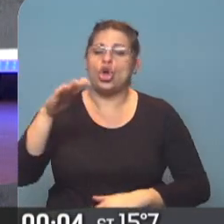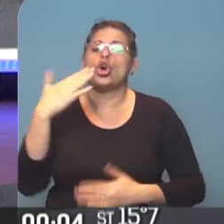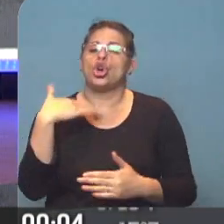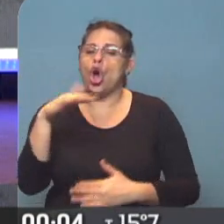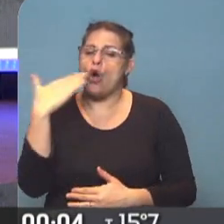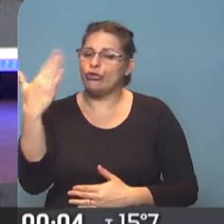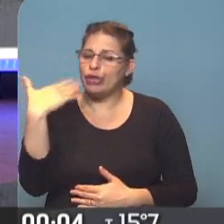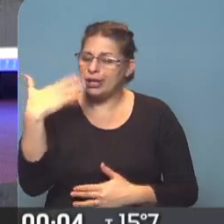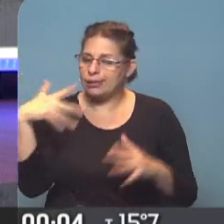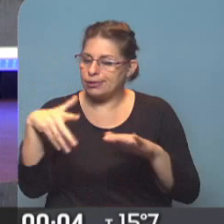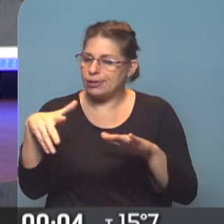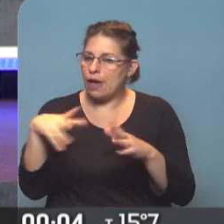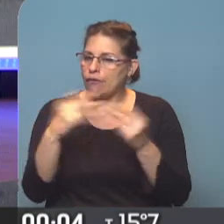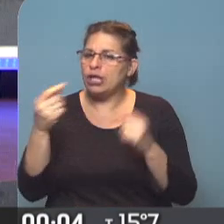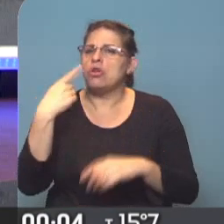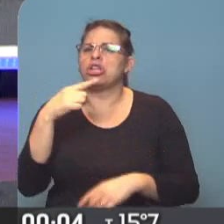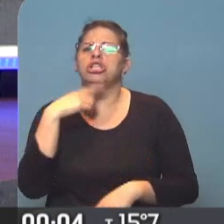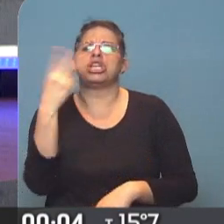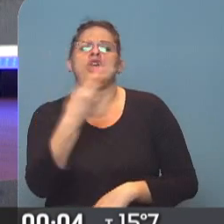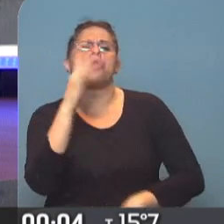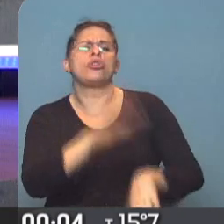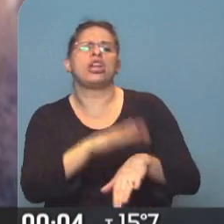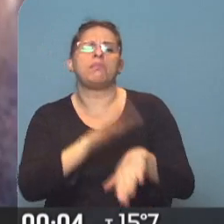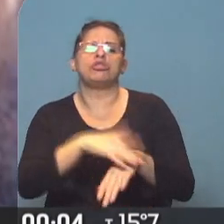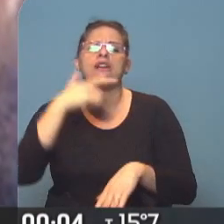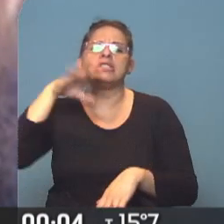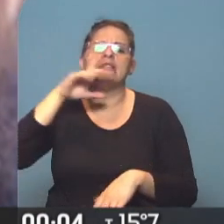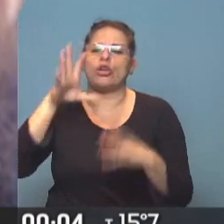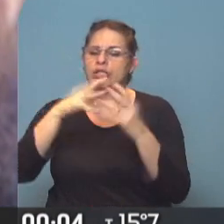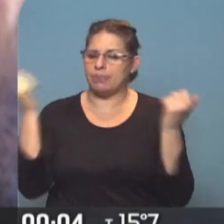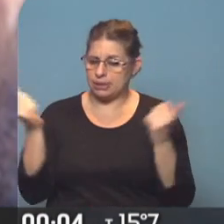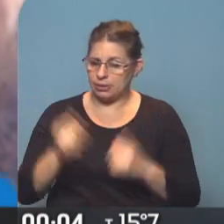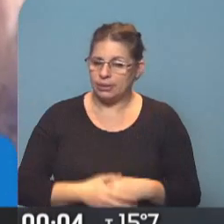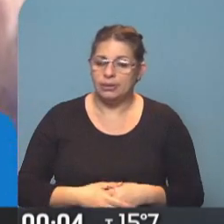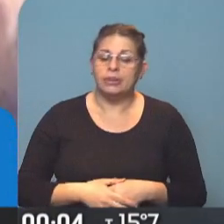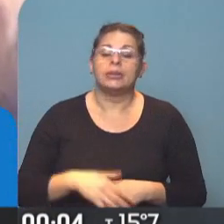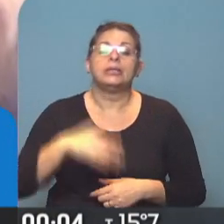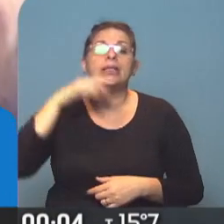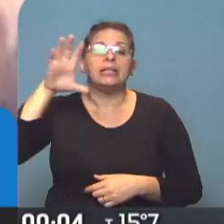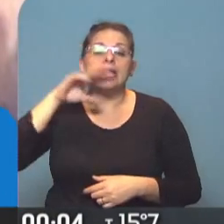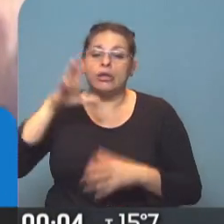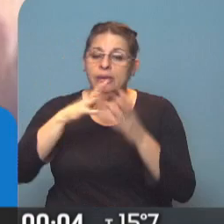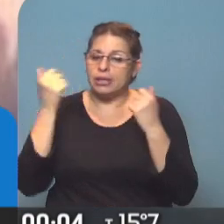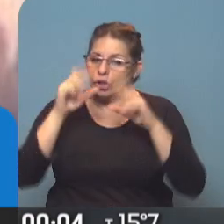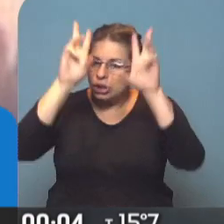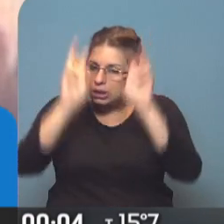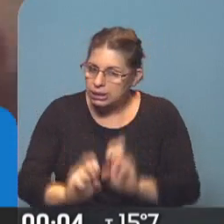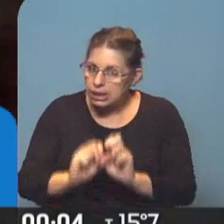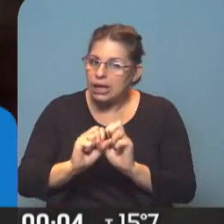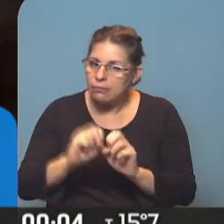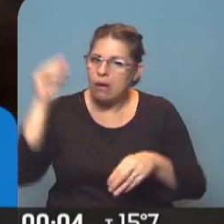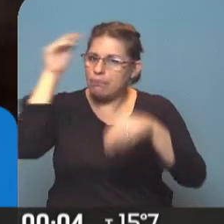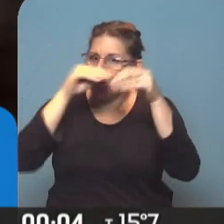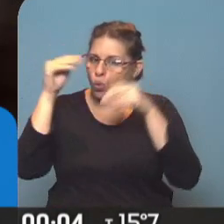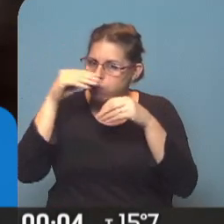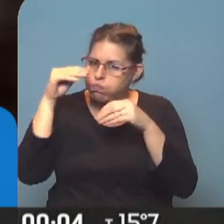los acusaron de la desaparición del joven. La desaparición de Santiago Maldonado es un caso que se vuelve más